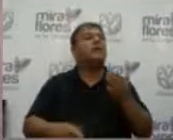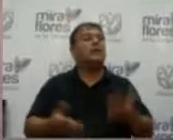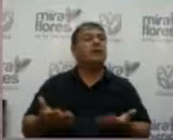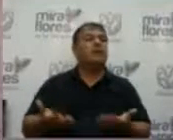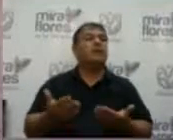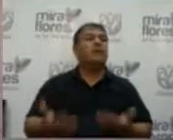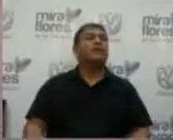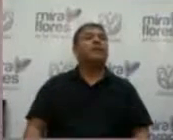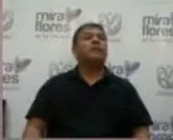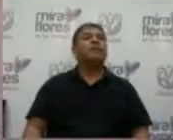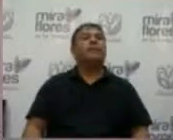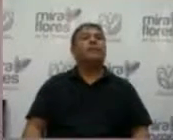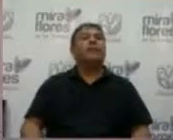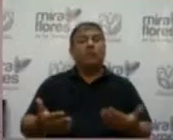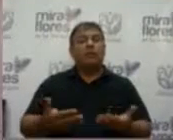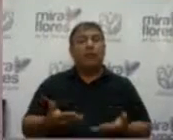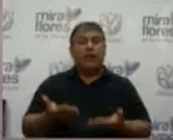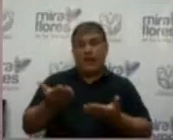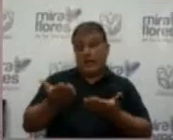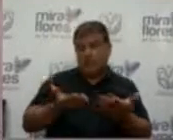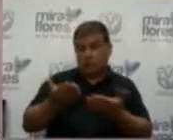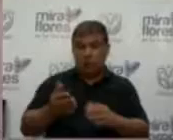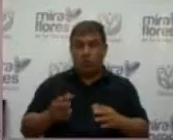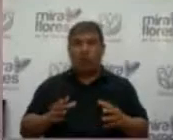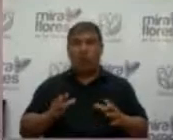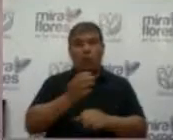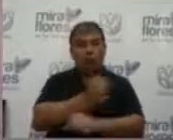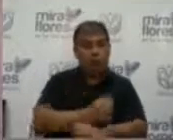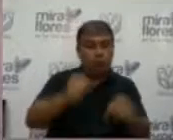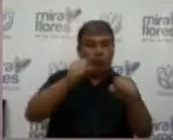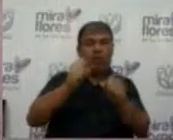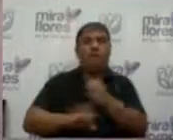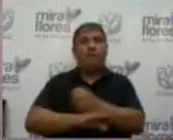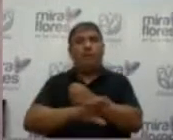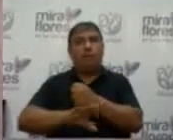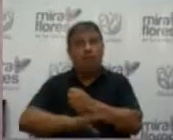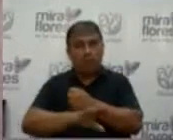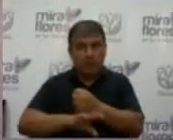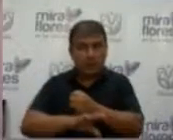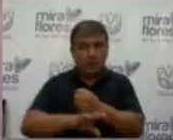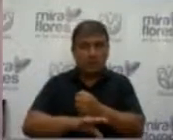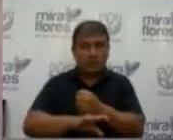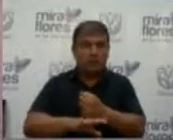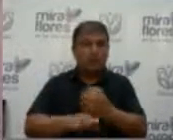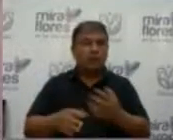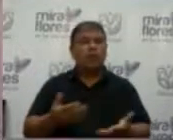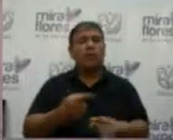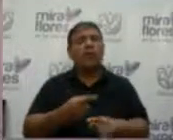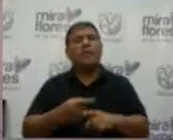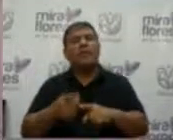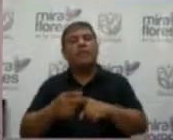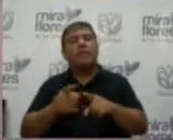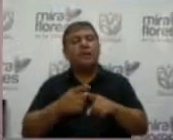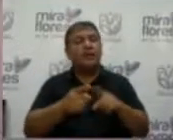es una atención o un rescate también primario con